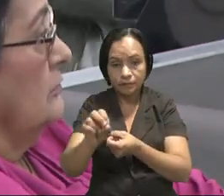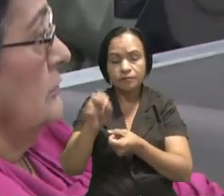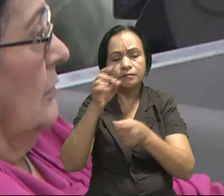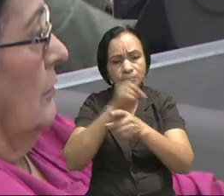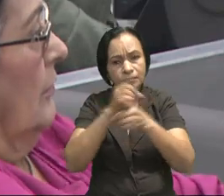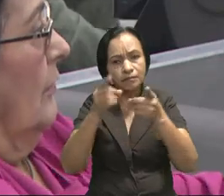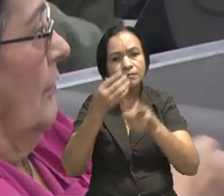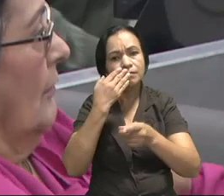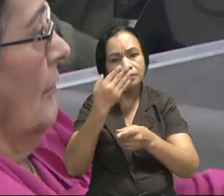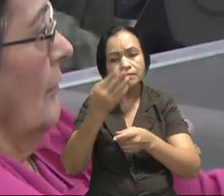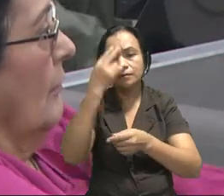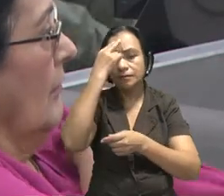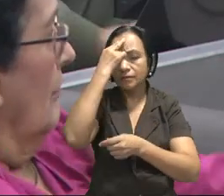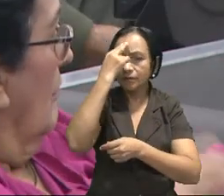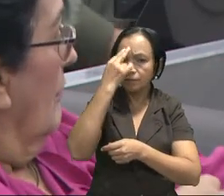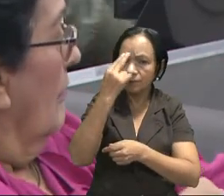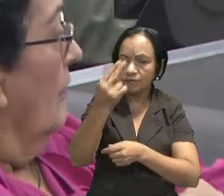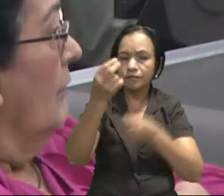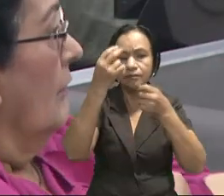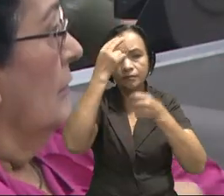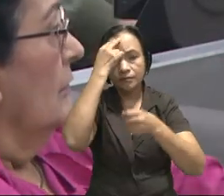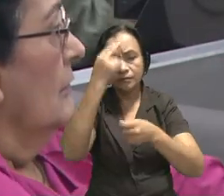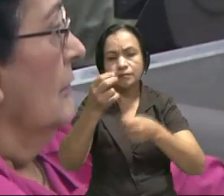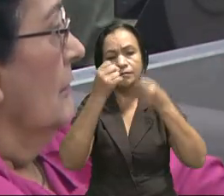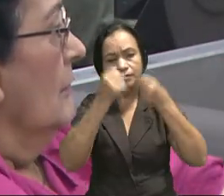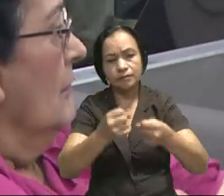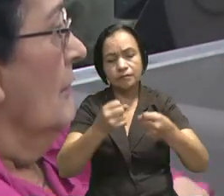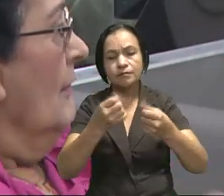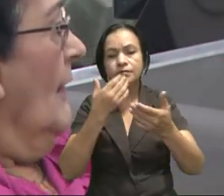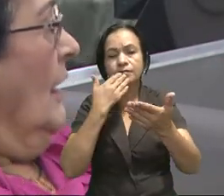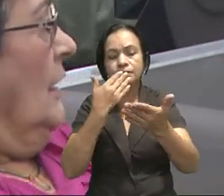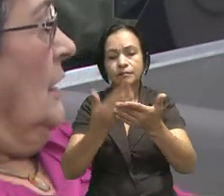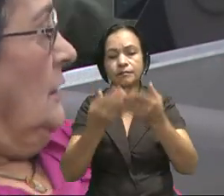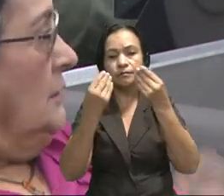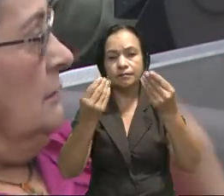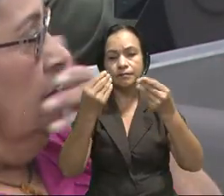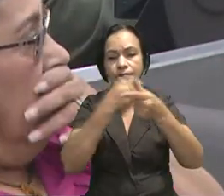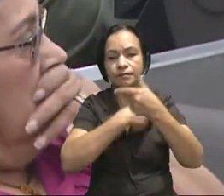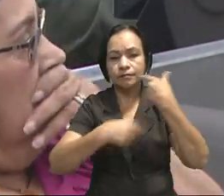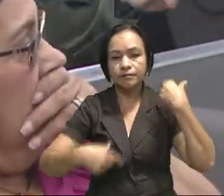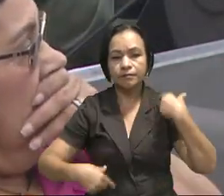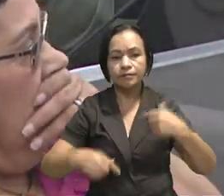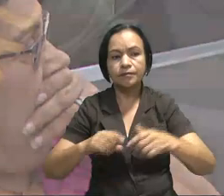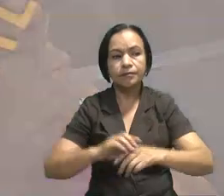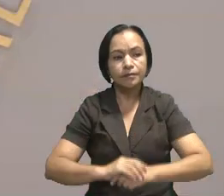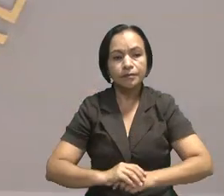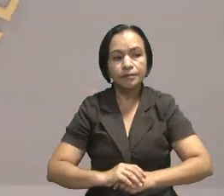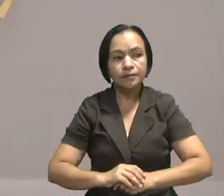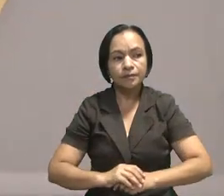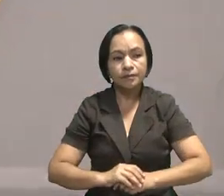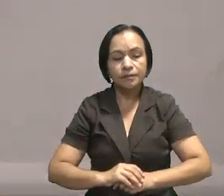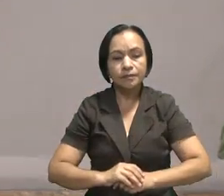lo merece, y honor a quien honor merece. Muchas gracias, señor presidente.